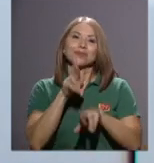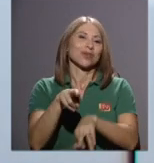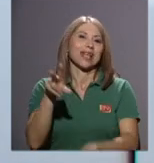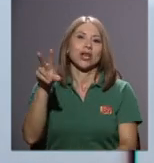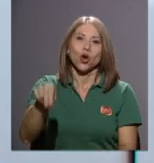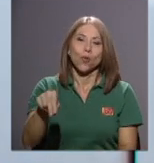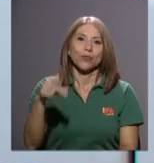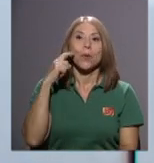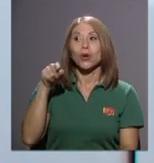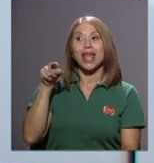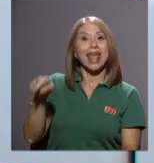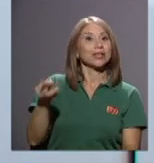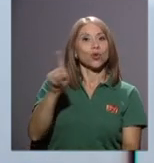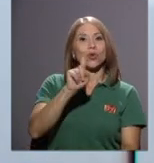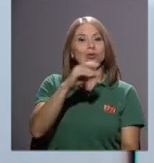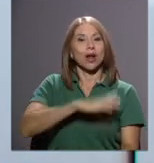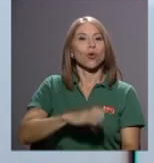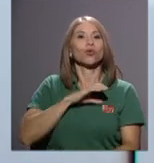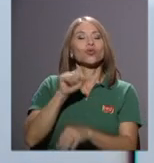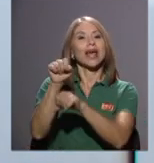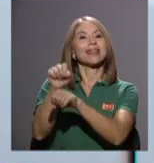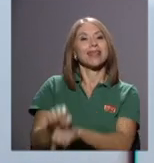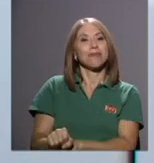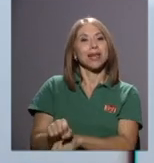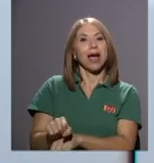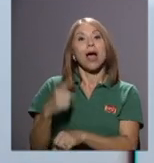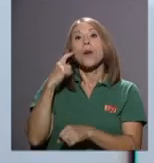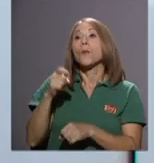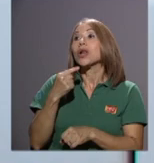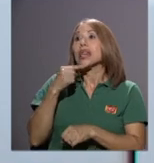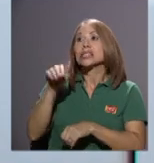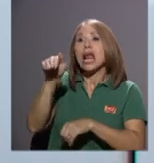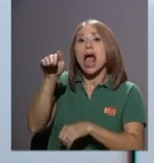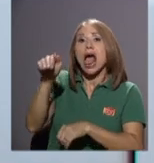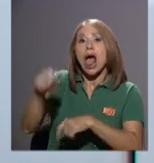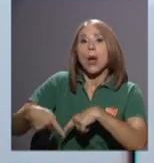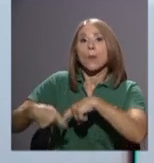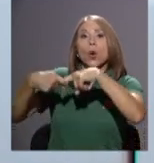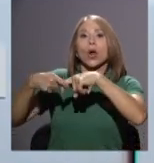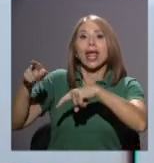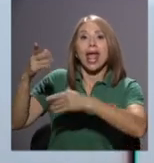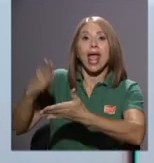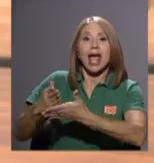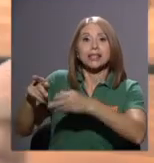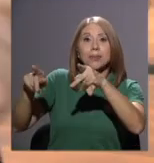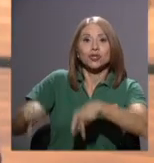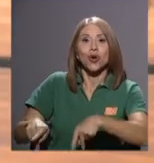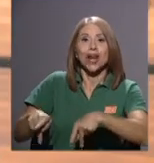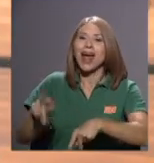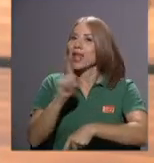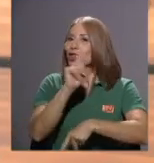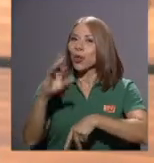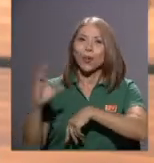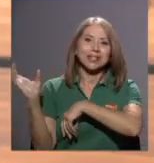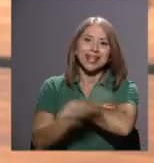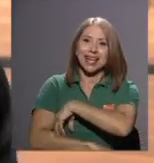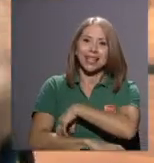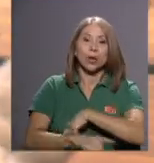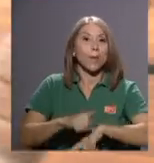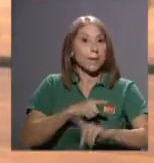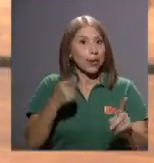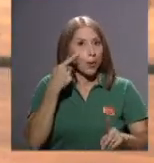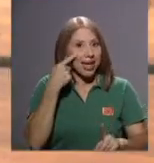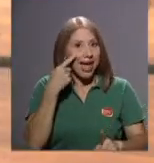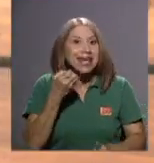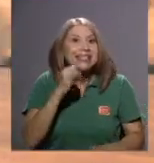menos que en la Asamblea Legislativa esto se cambie, porque el enviar a bloquear a una persona no va a ser delito, pero ojo, si yo envío a